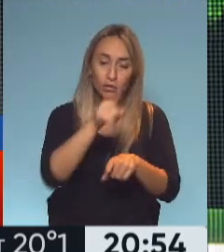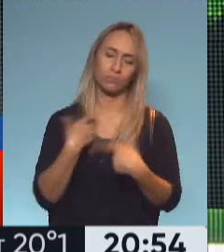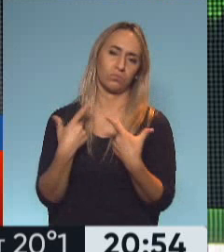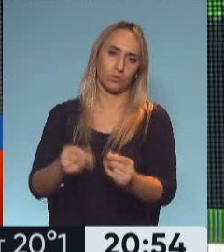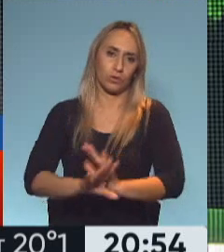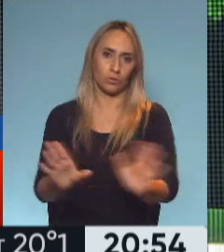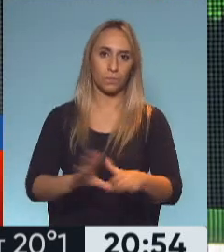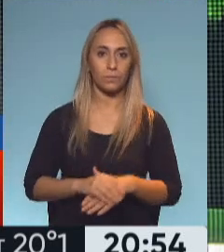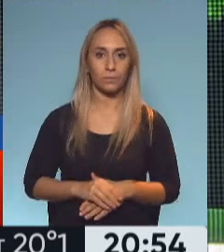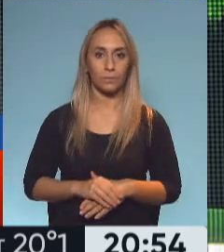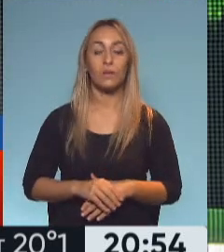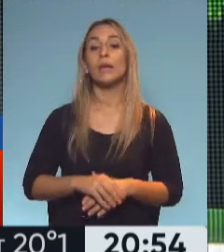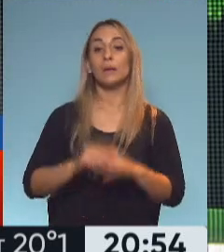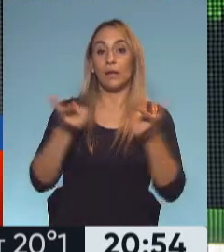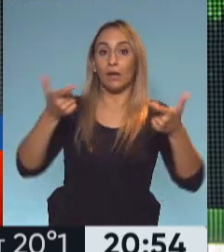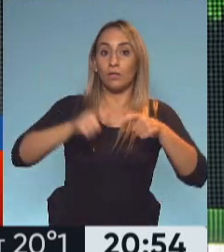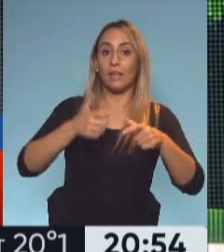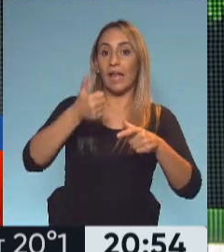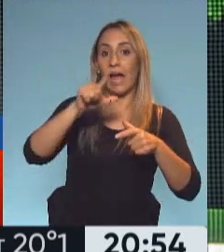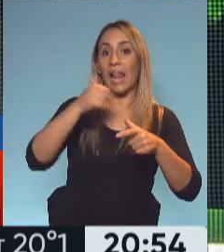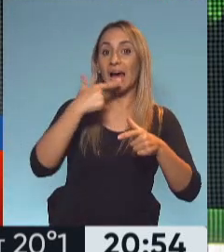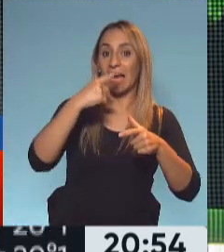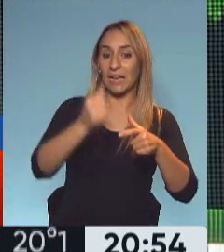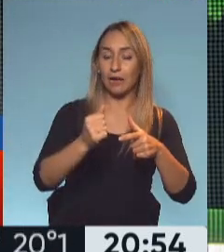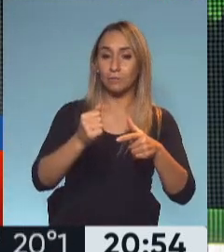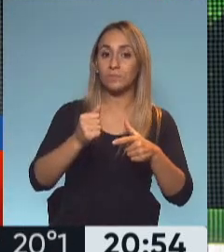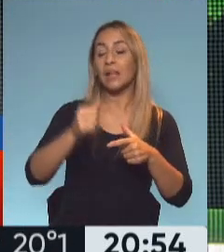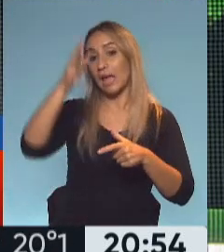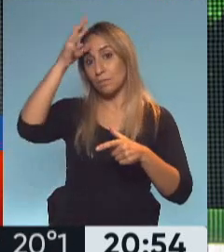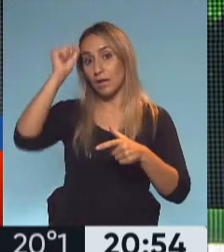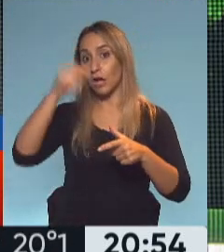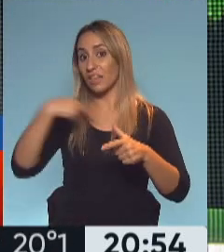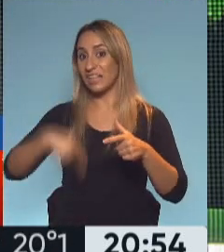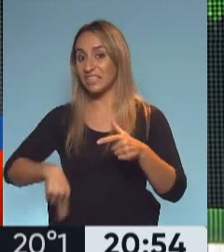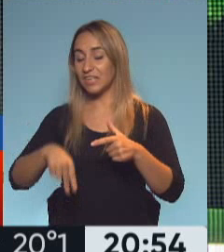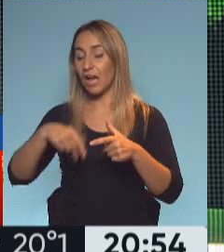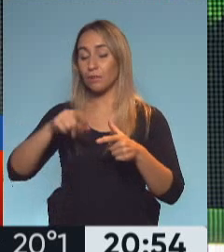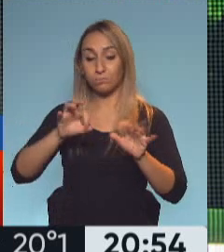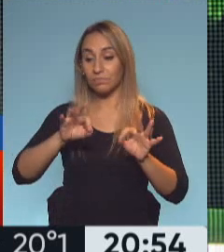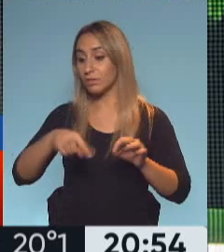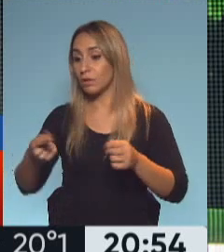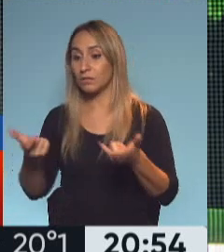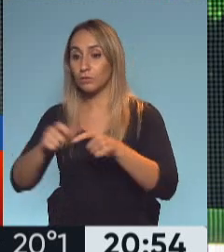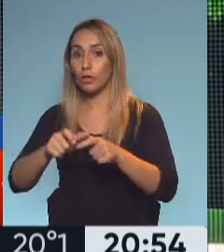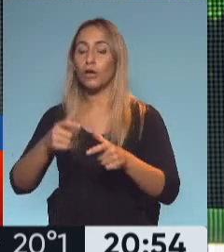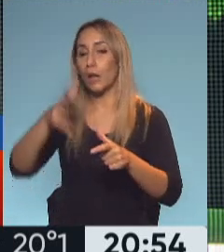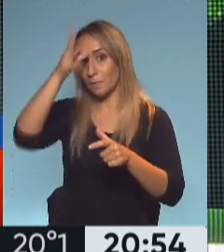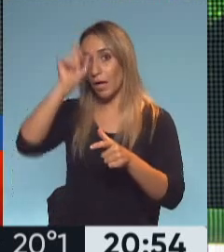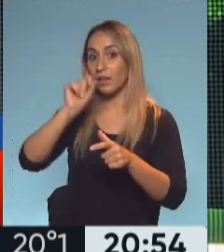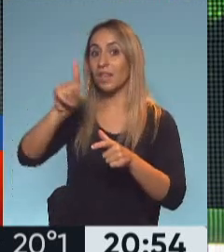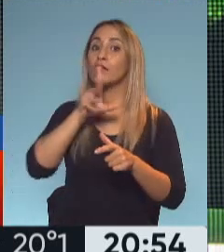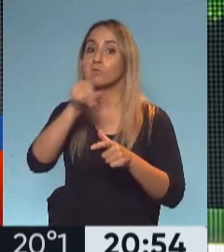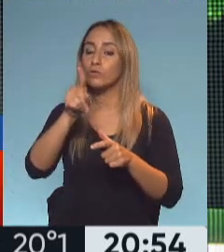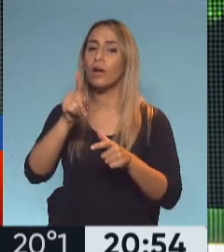Cierro con esto. Después del encuentro de Alaska, ¿con quién se reunió el canciller de China? Con Lavrov, canciller ruso, y tuvo una gira por